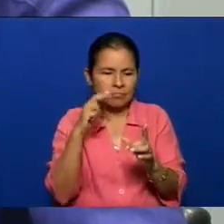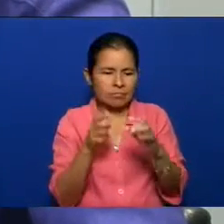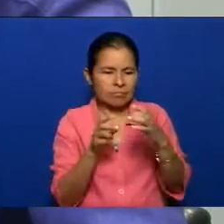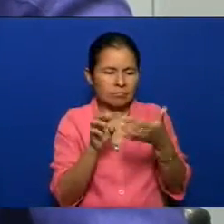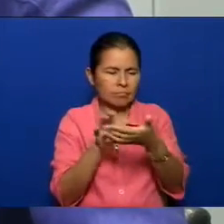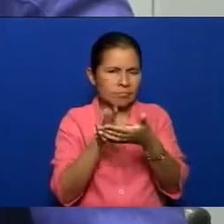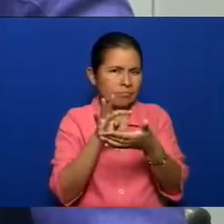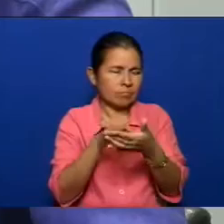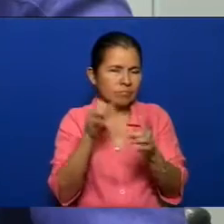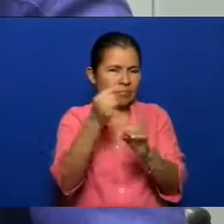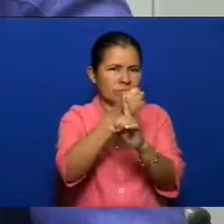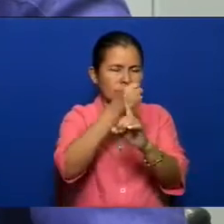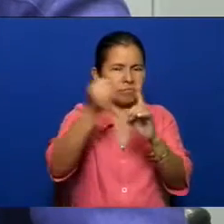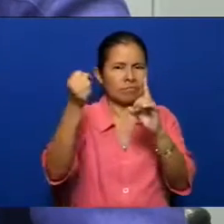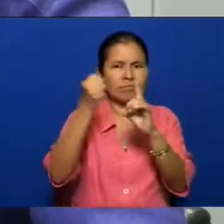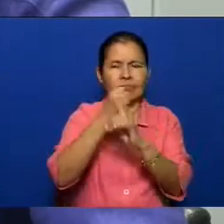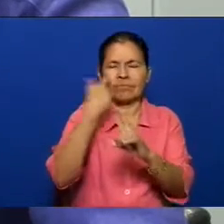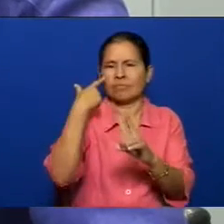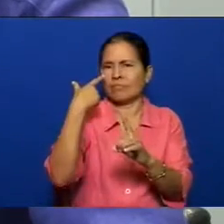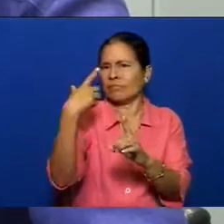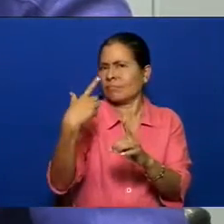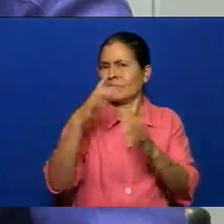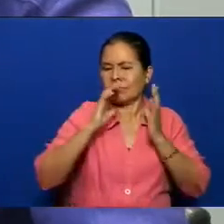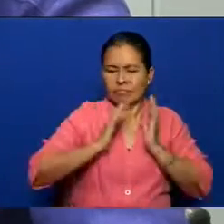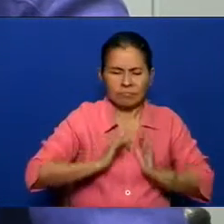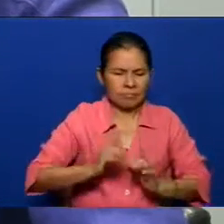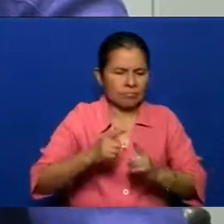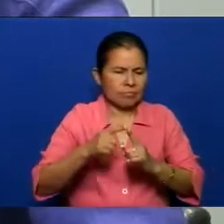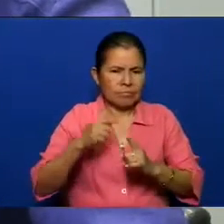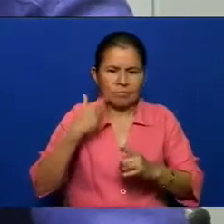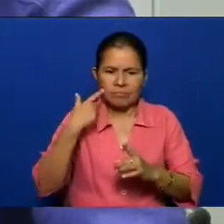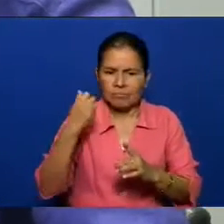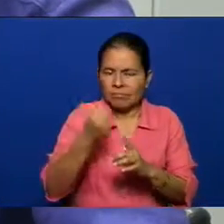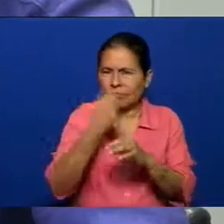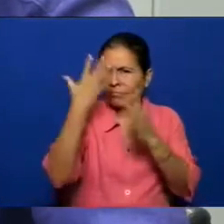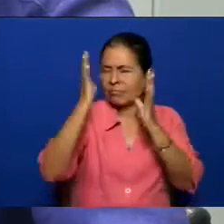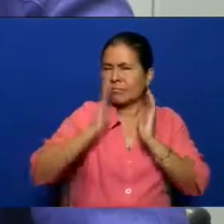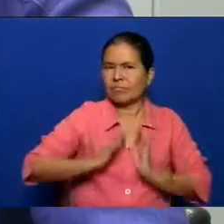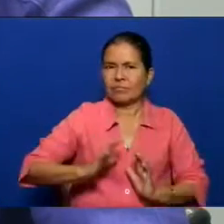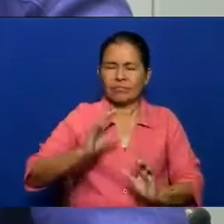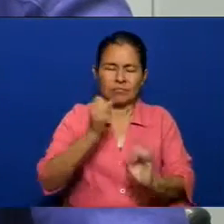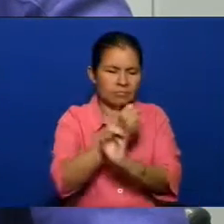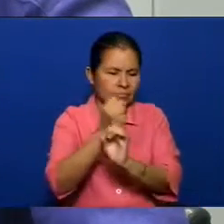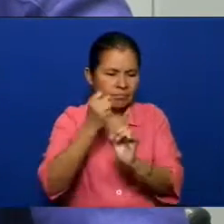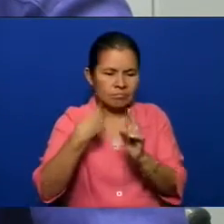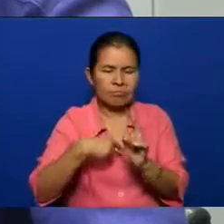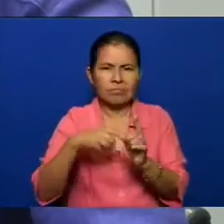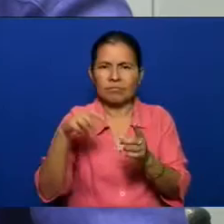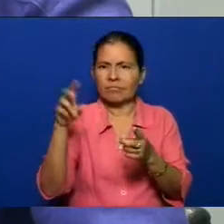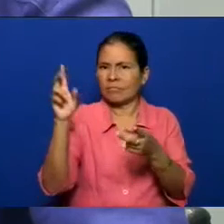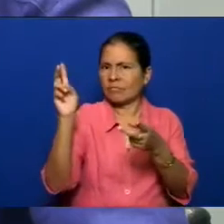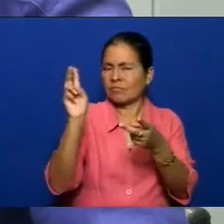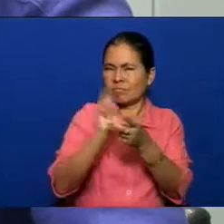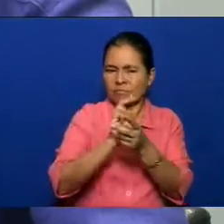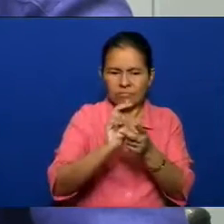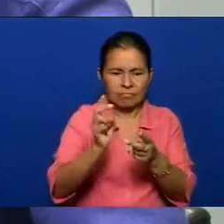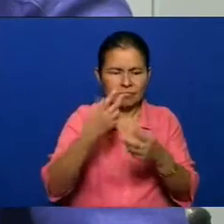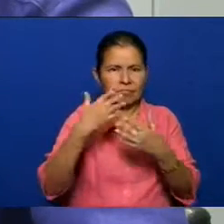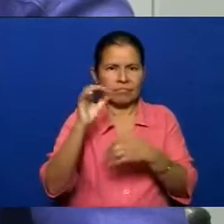violencia física, golpes, puntapiés, laceraciones, de violencia sexual,